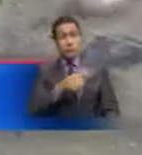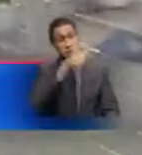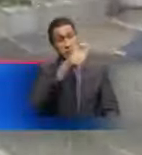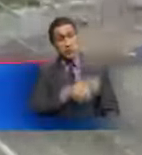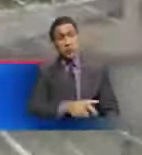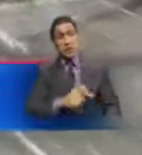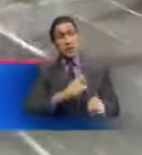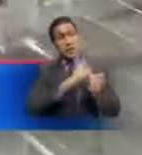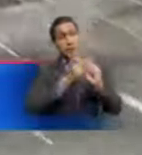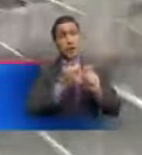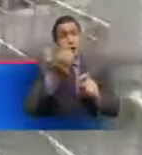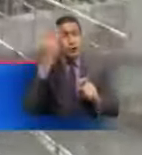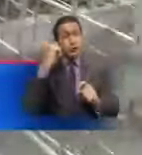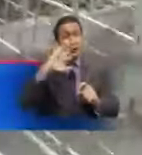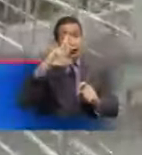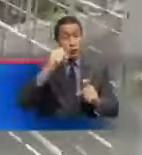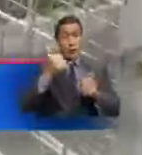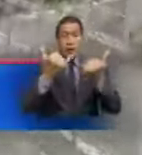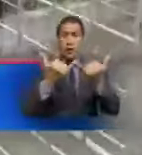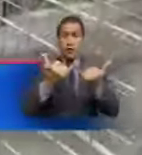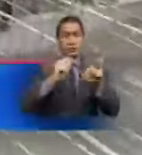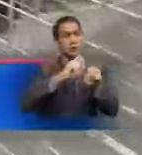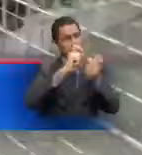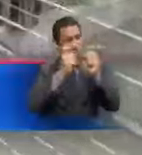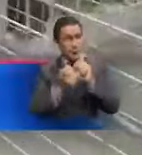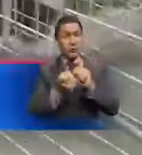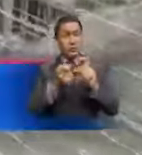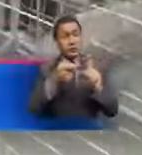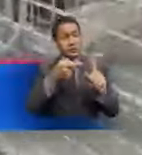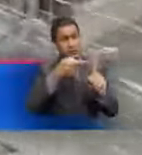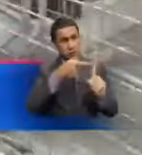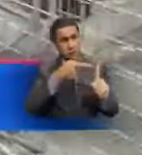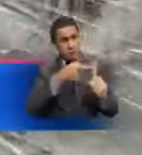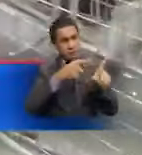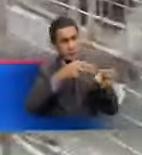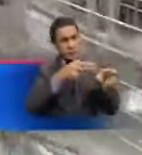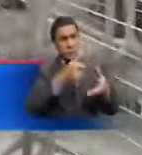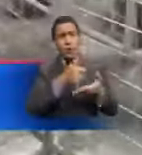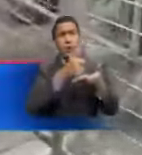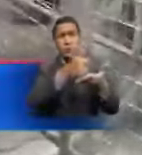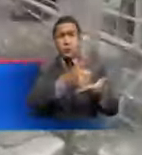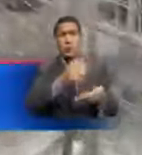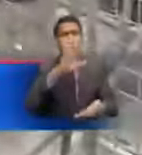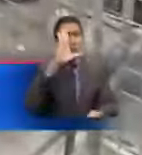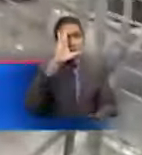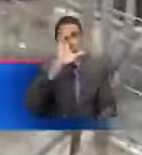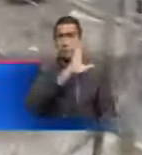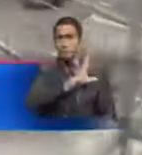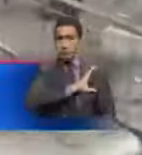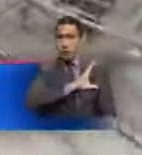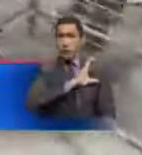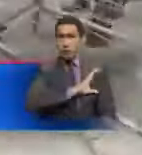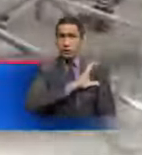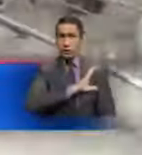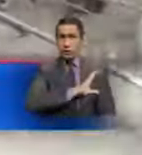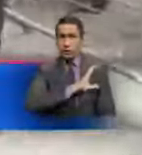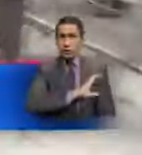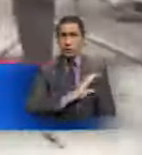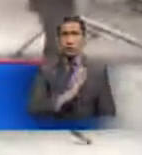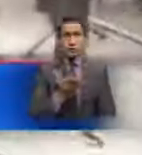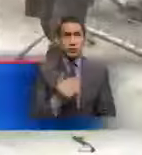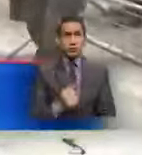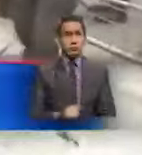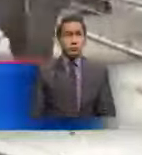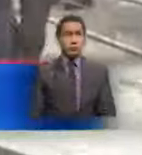están dedicando a hacer cosas positivas, colaborando con las autoridades, sobre todo en lo que es el movimiento de logística, para que